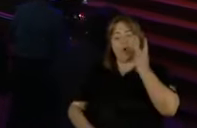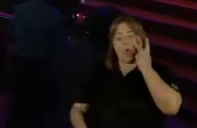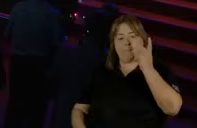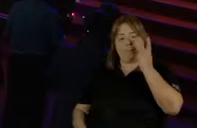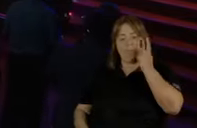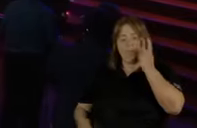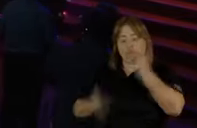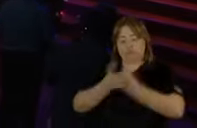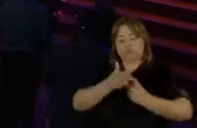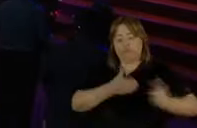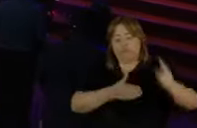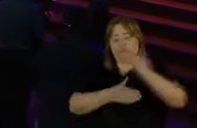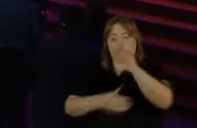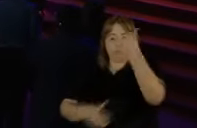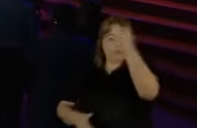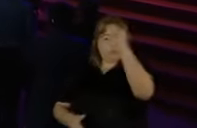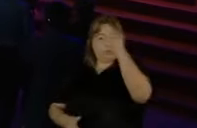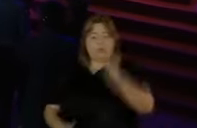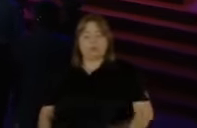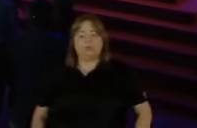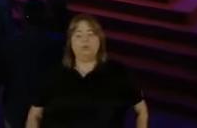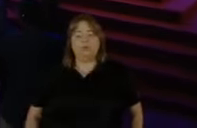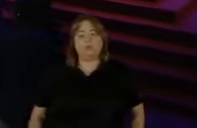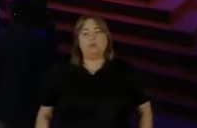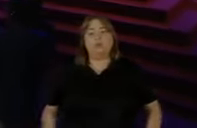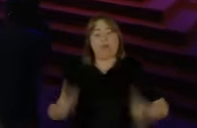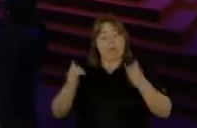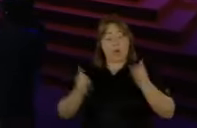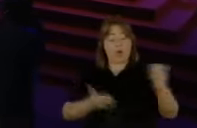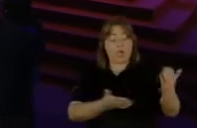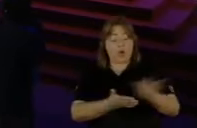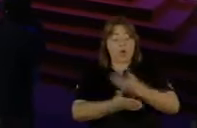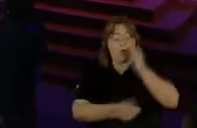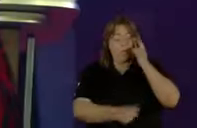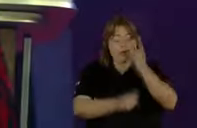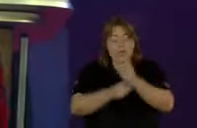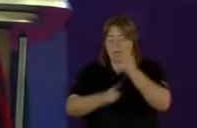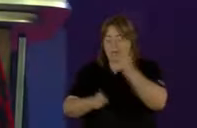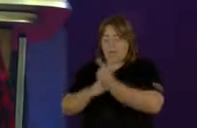gloria a Dios por nuevos hermanos y familia?